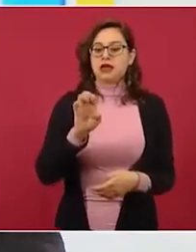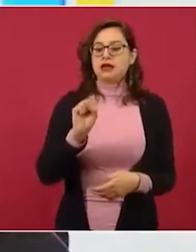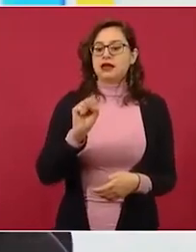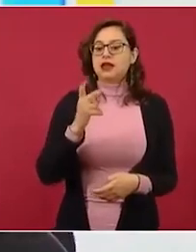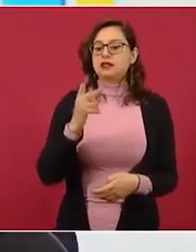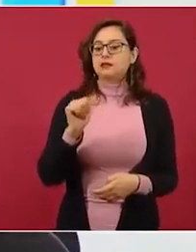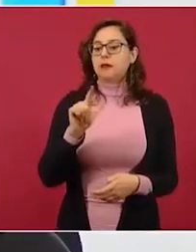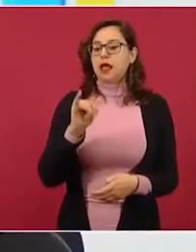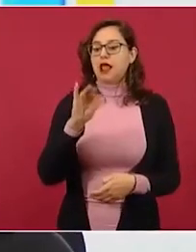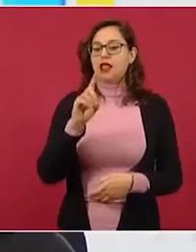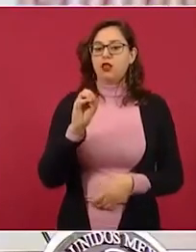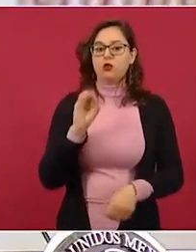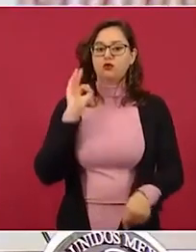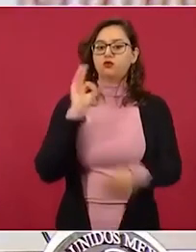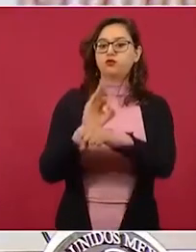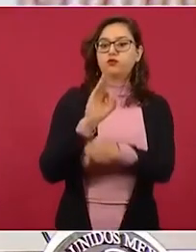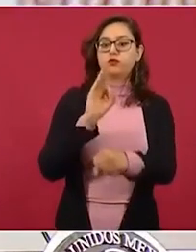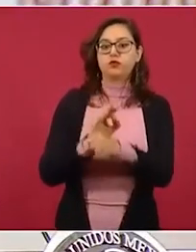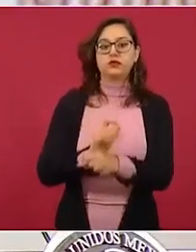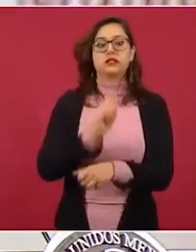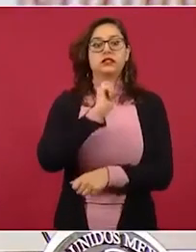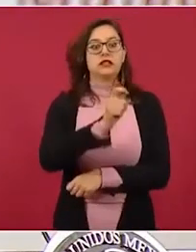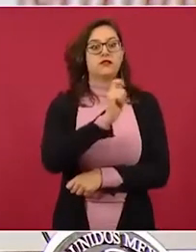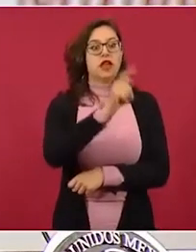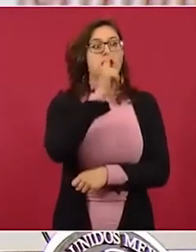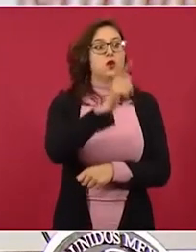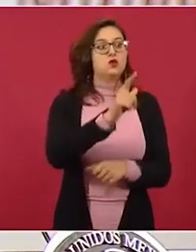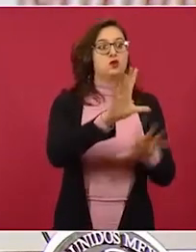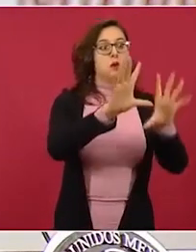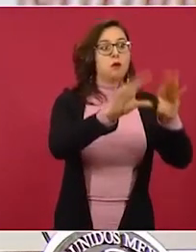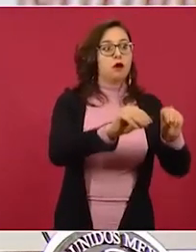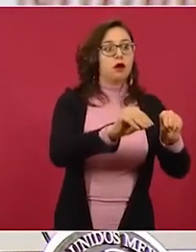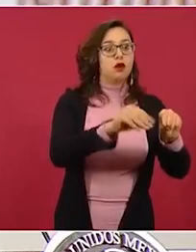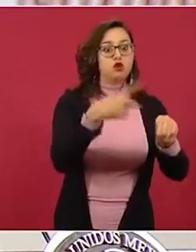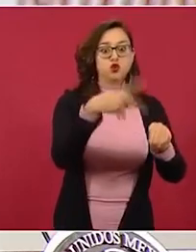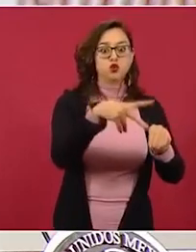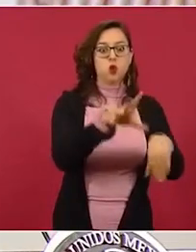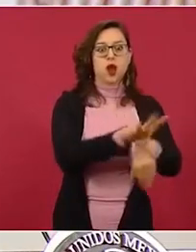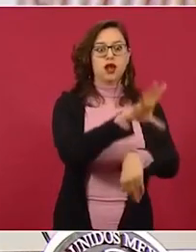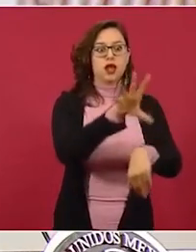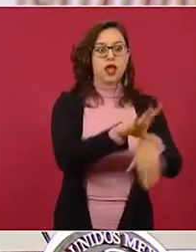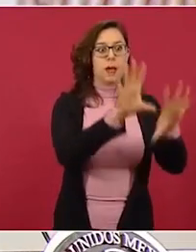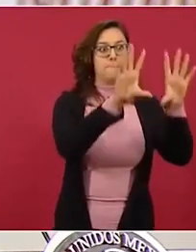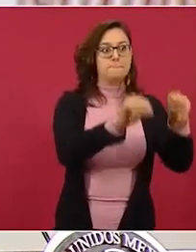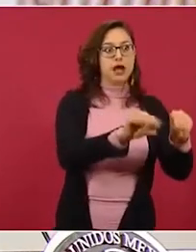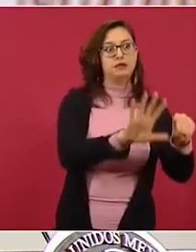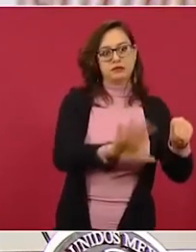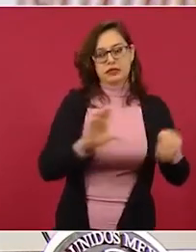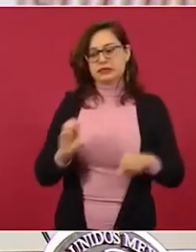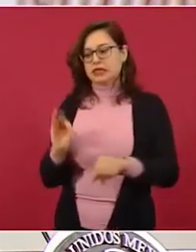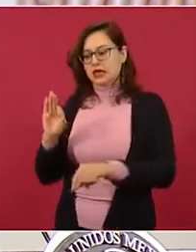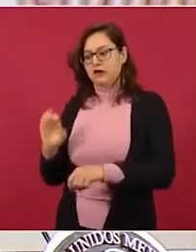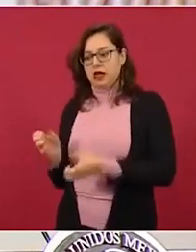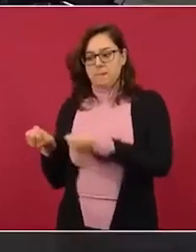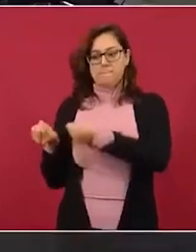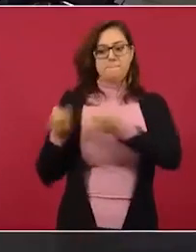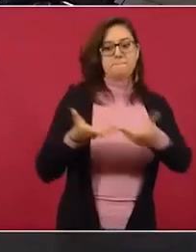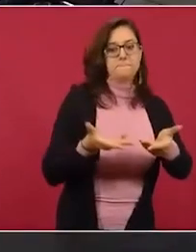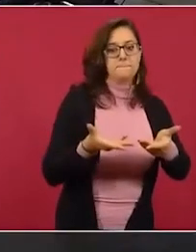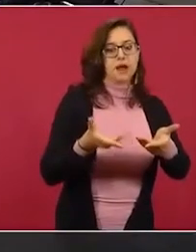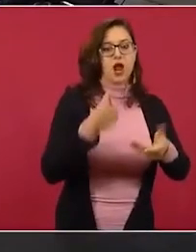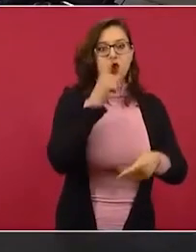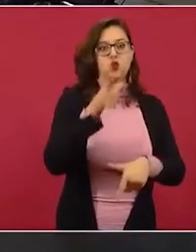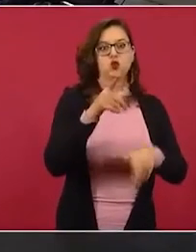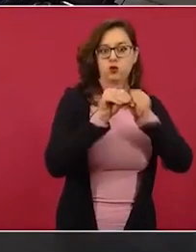cada uno de los OXXOs, que lo da CFE y que tampoco lo pagan. Aquí está solamente el transporte. Entonces,